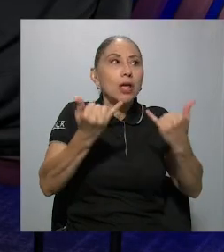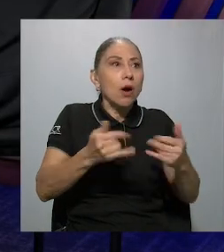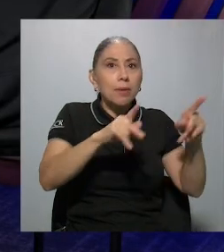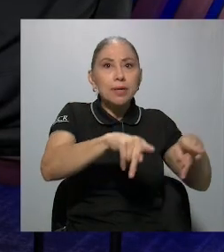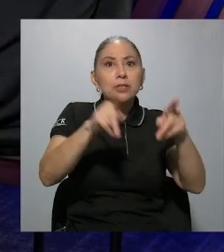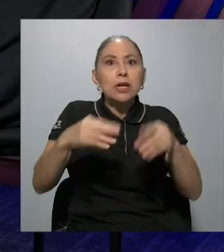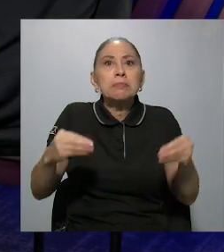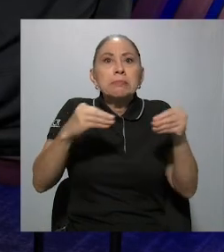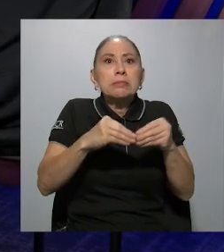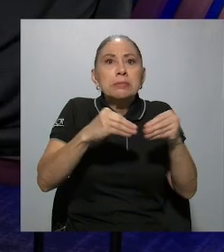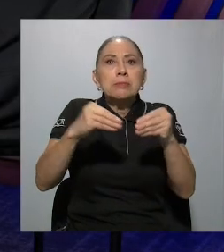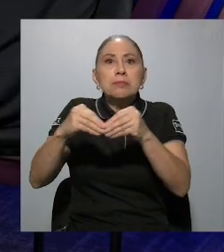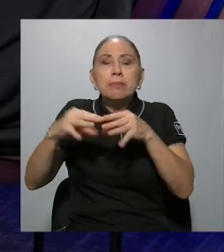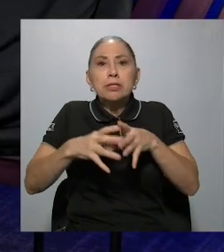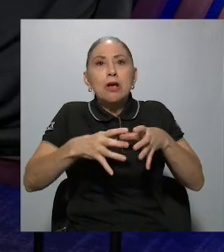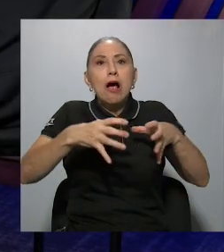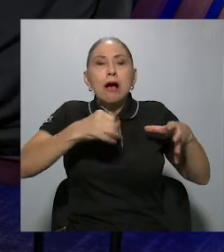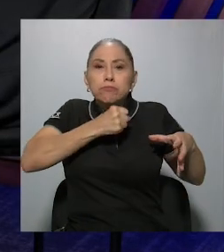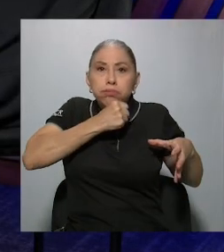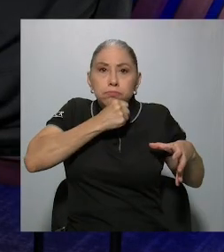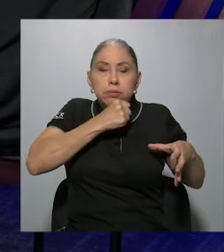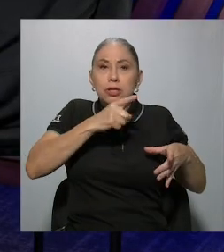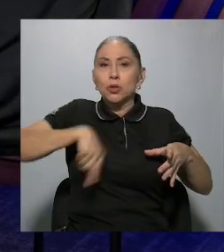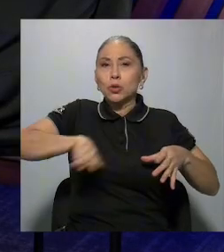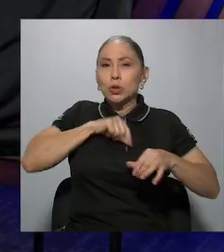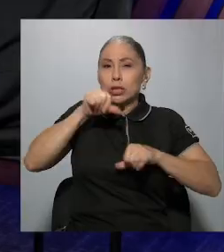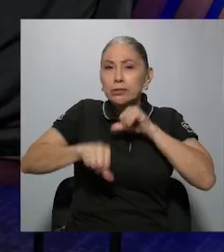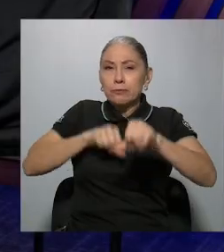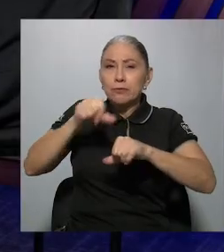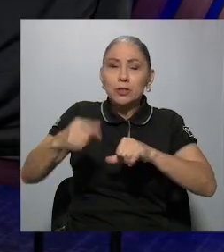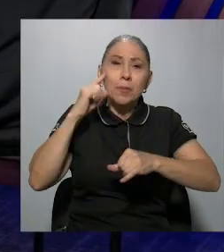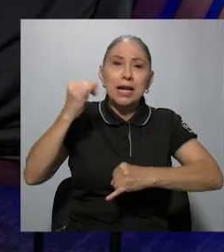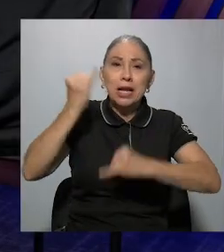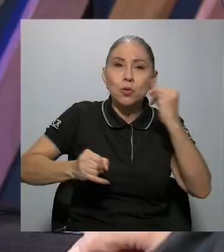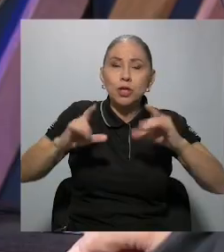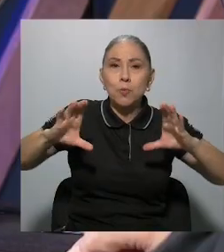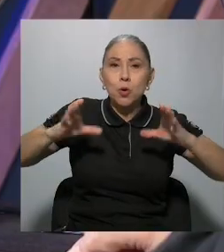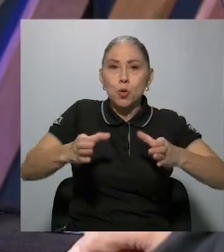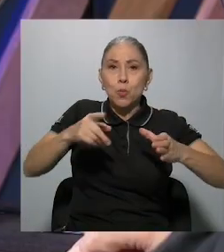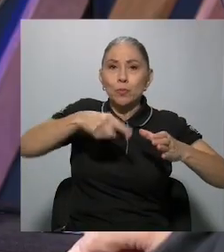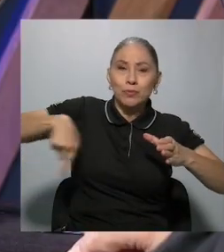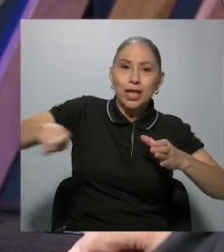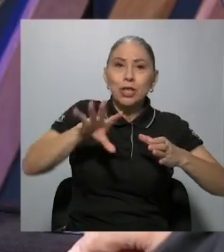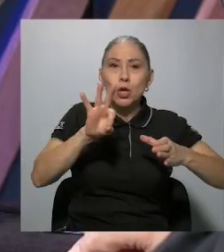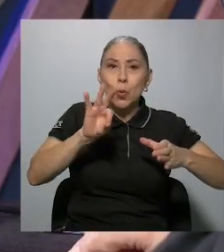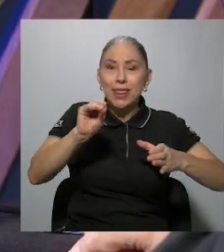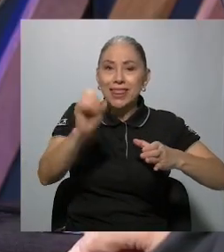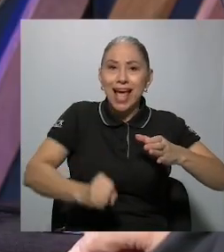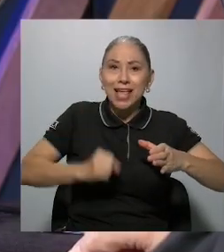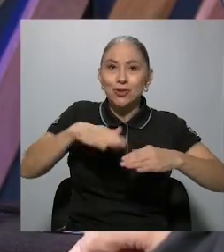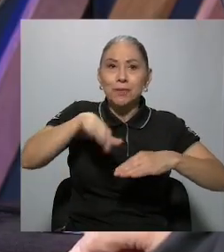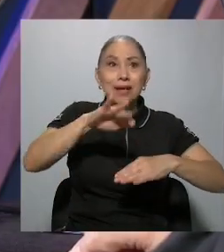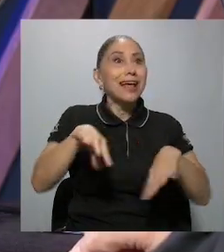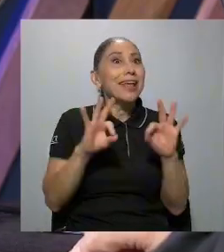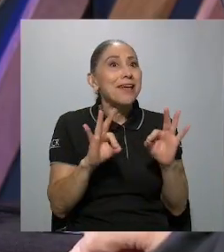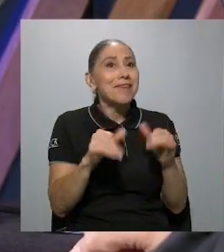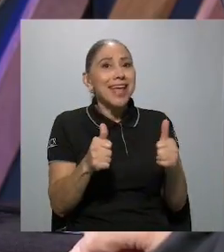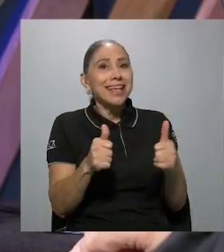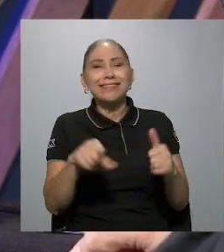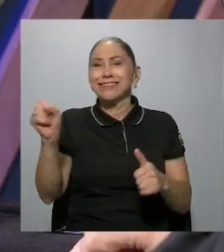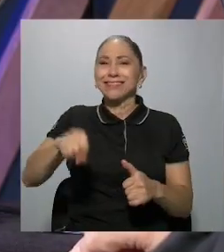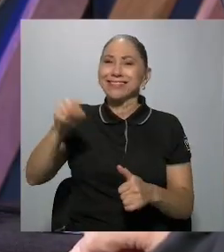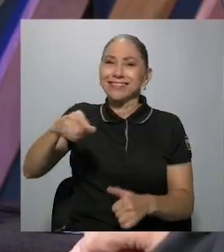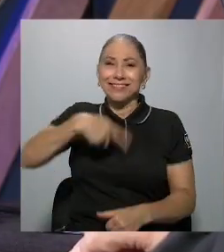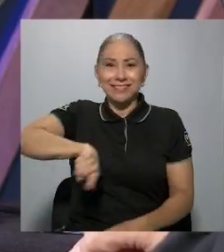años y más, pero producto de este envejecimiento de la población, hicimos todo un esfuerzo para que el último grupo fuera de